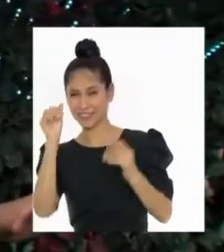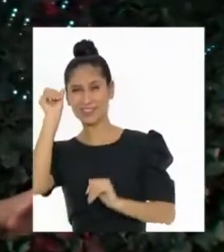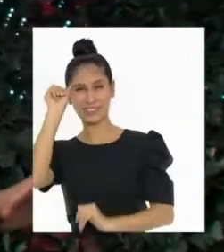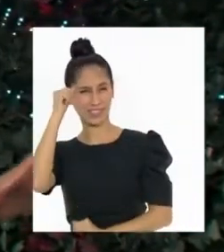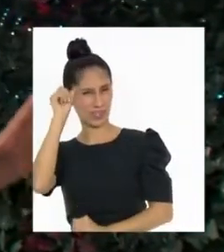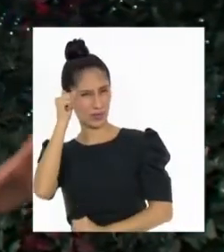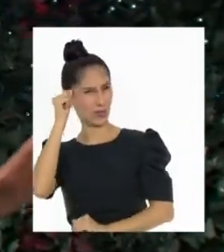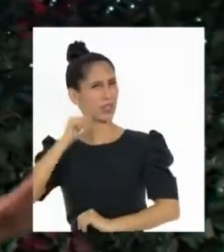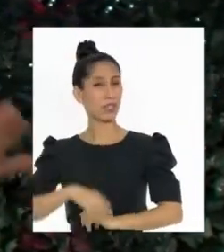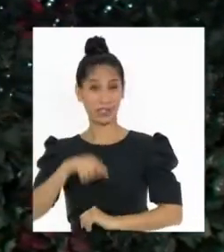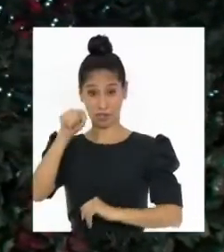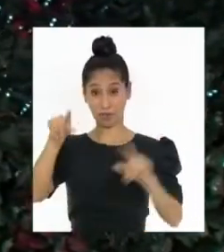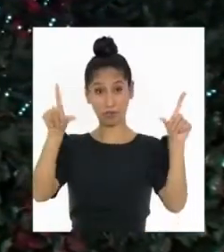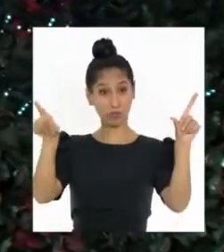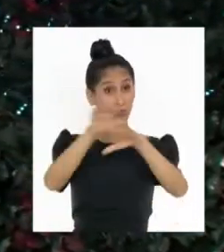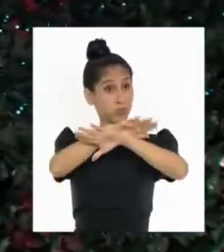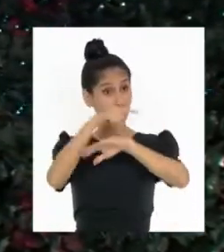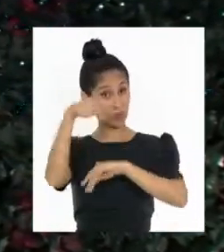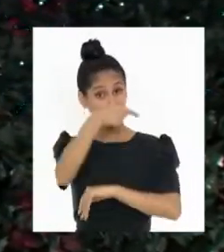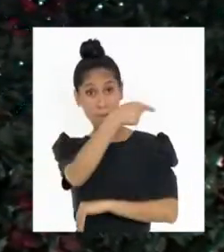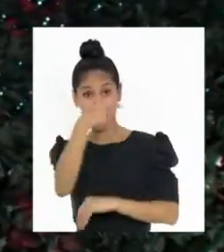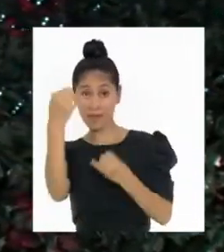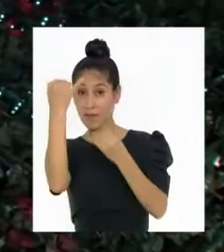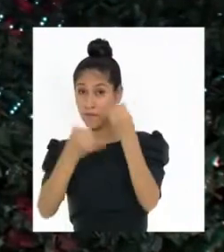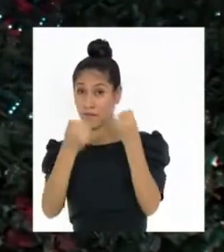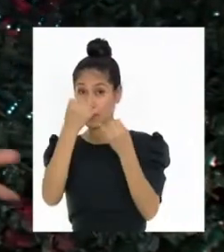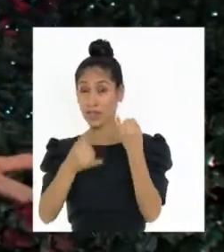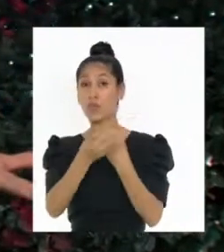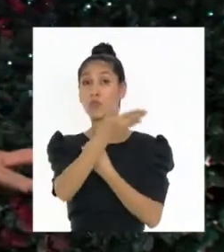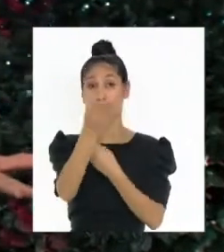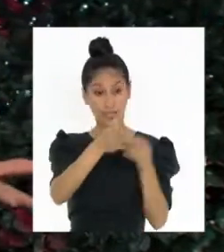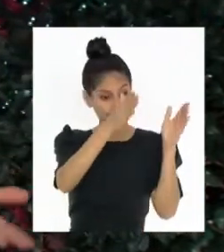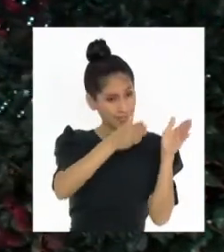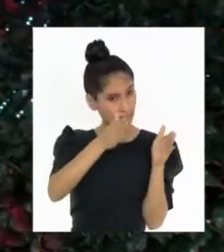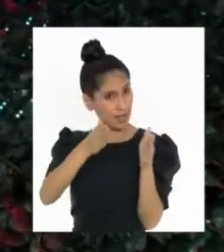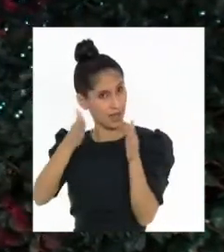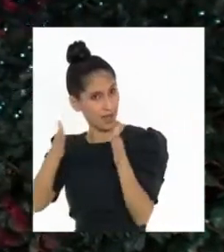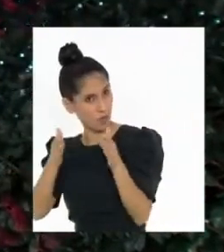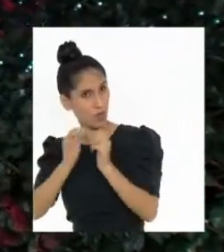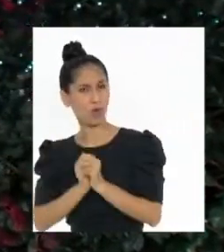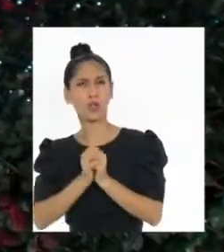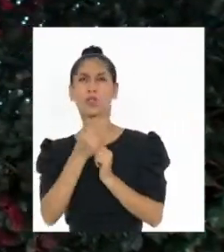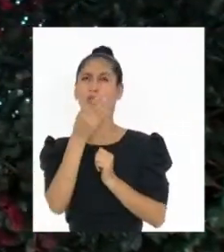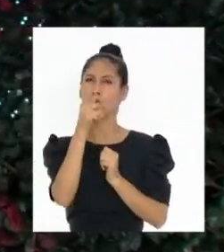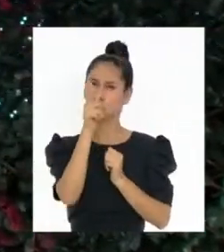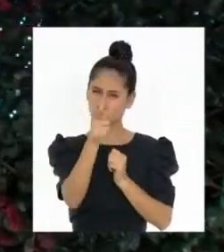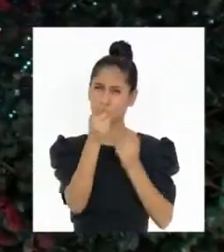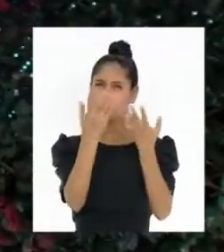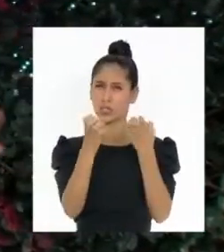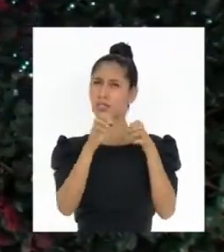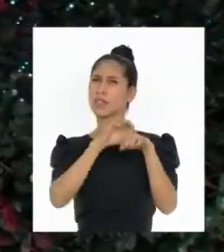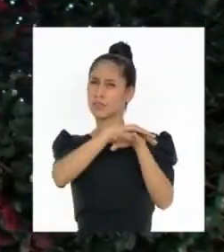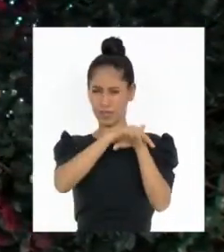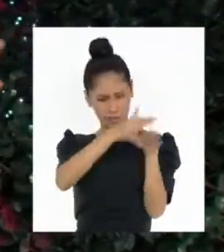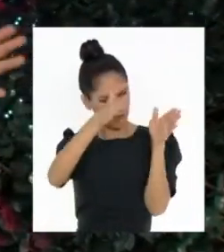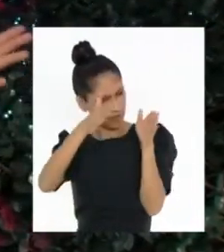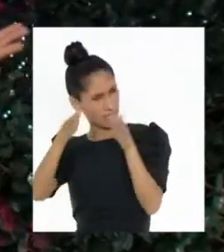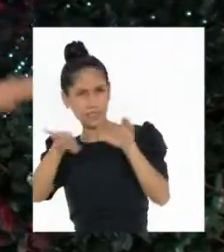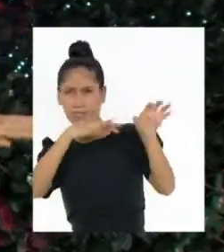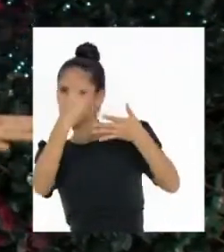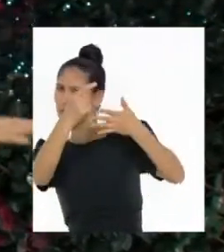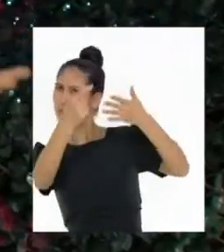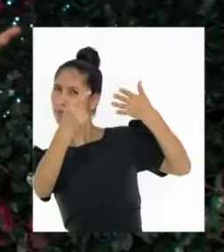Recuerden que al final de esta semana debemos elaborar nuestro díptico con recomendaciones sobre cómo tomar decisiones cuando elegimos